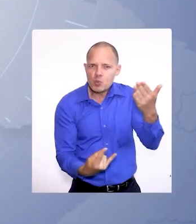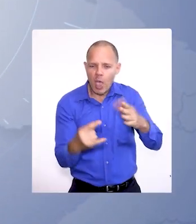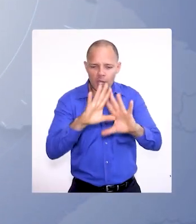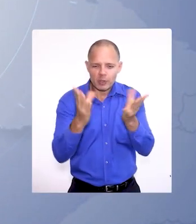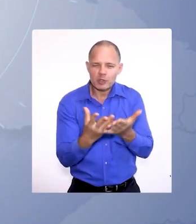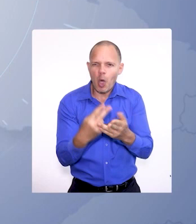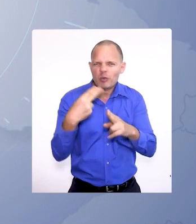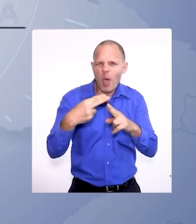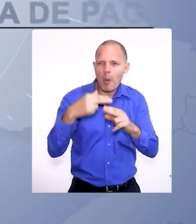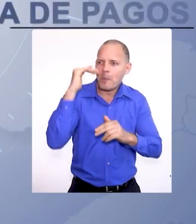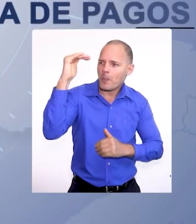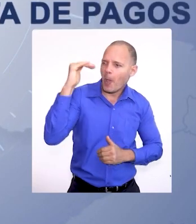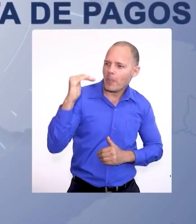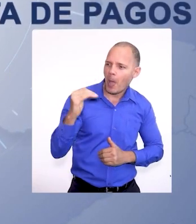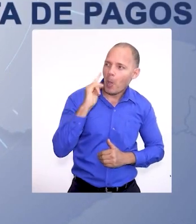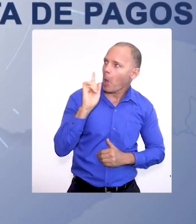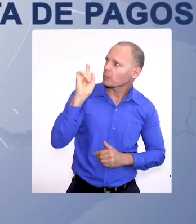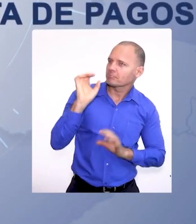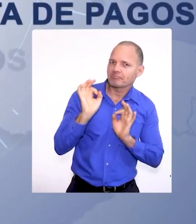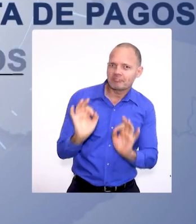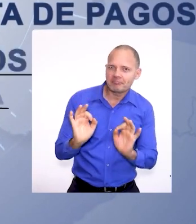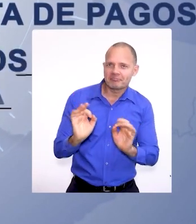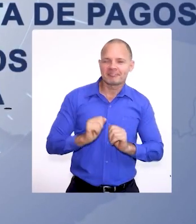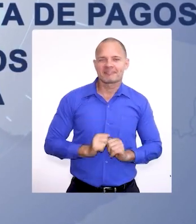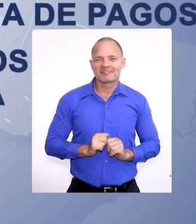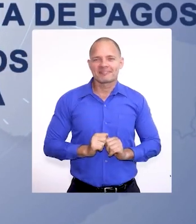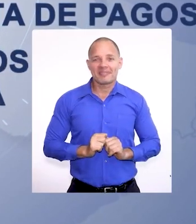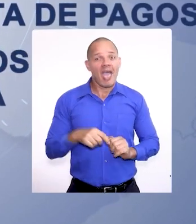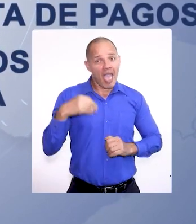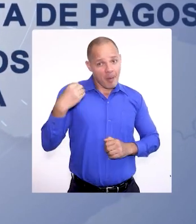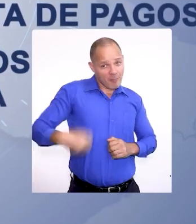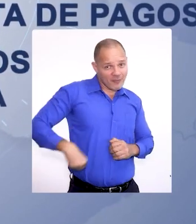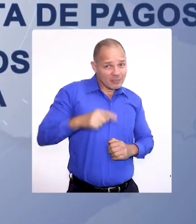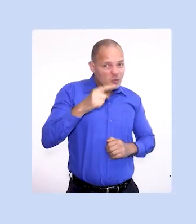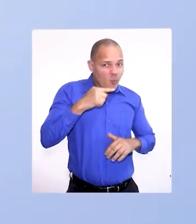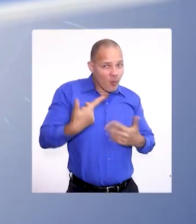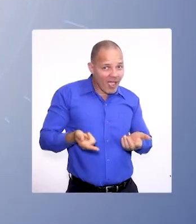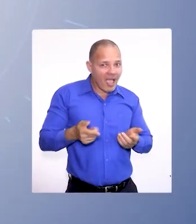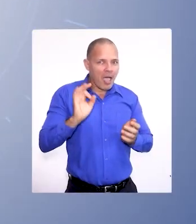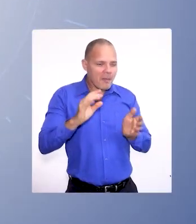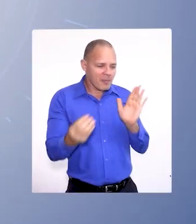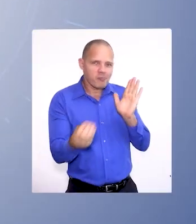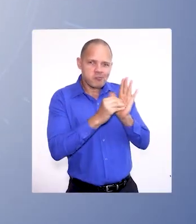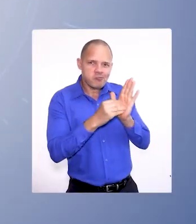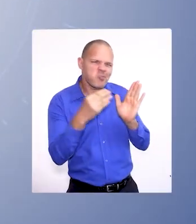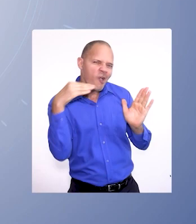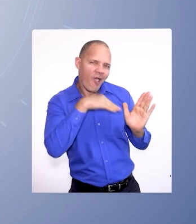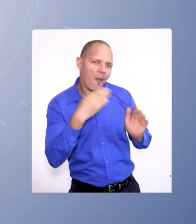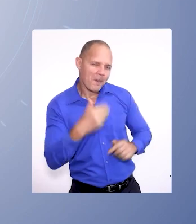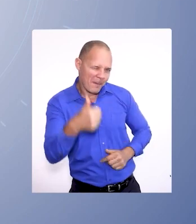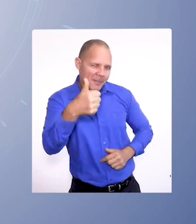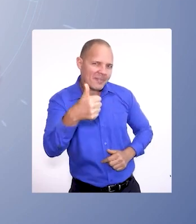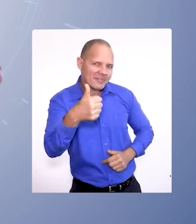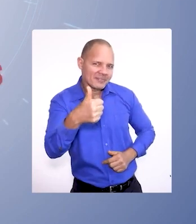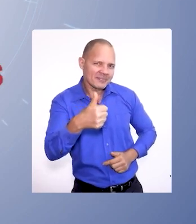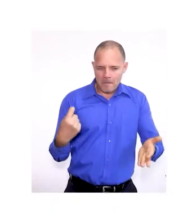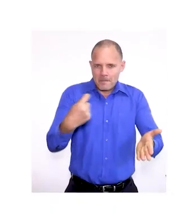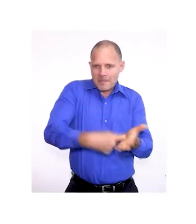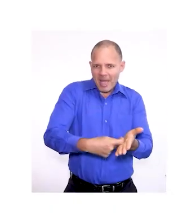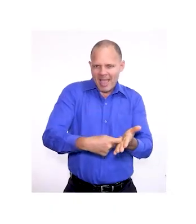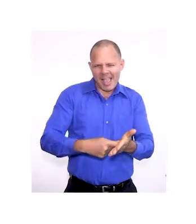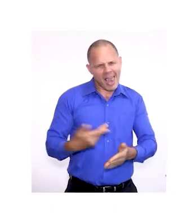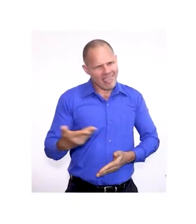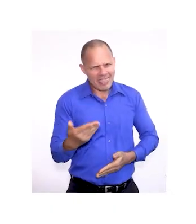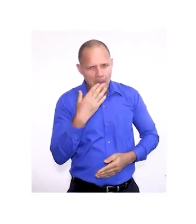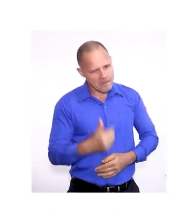voluntario la oficina nacional de administración tributaria está en el deber de establecer las sanciones dictadas por la legislación vigente